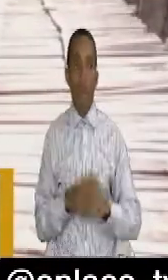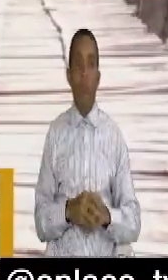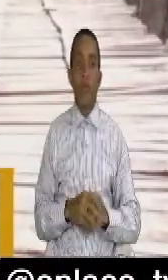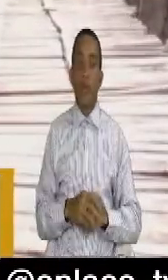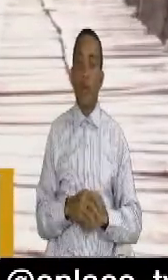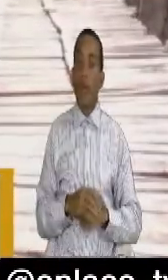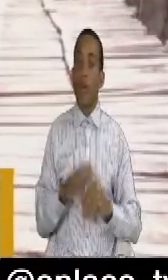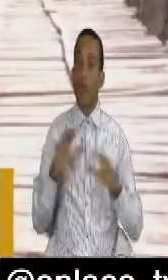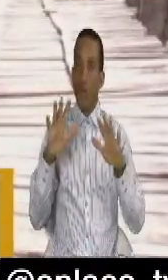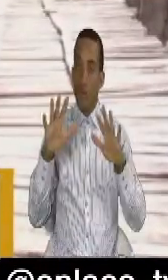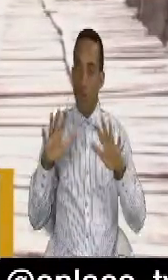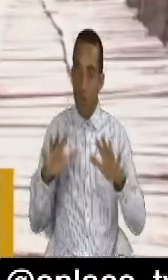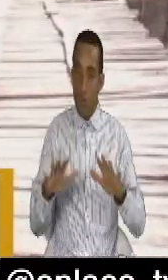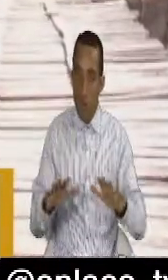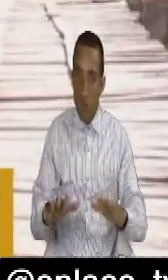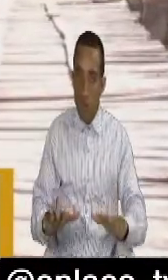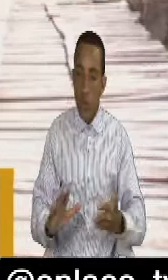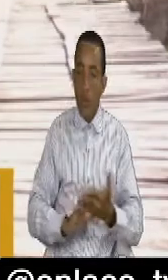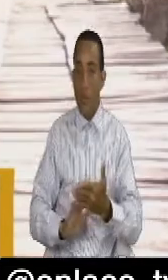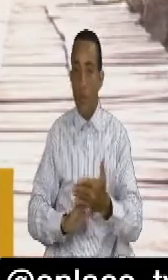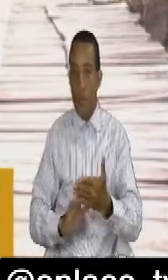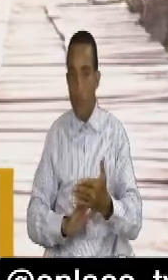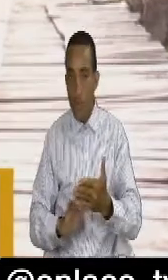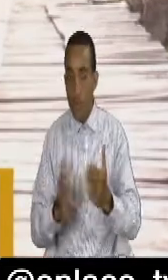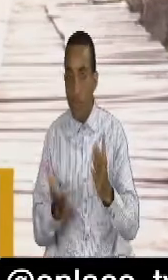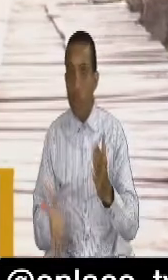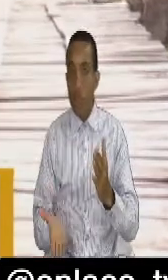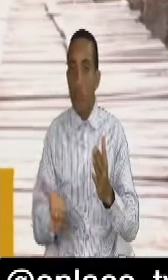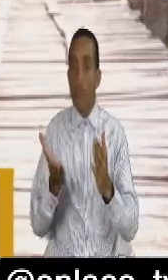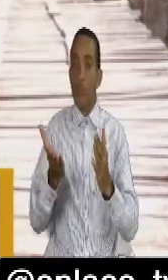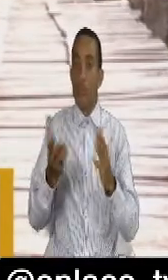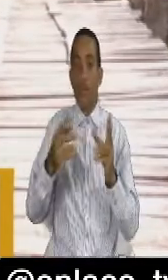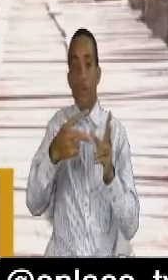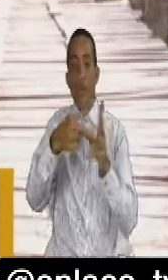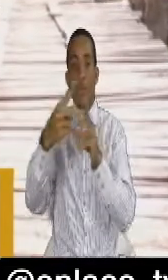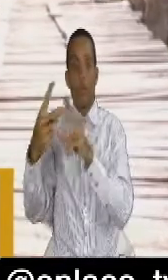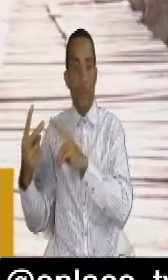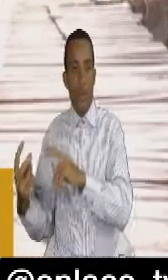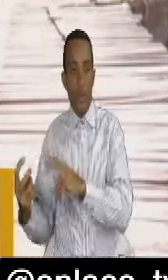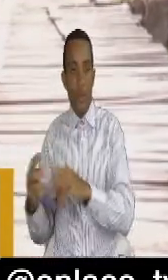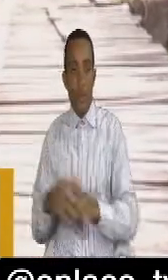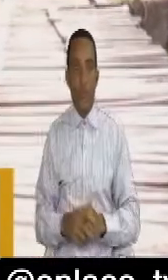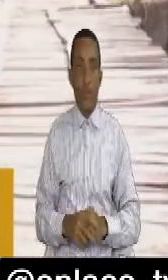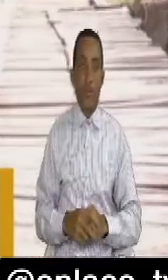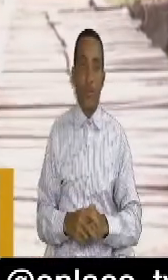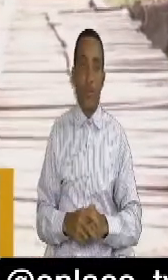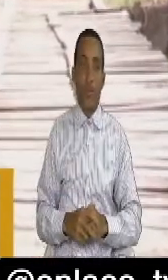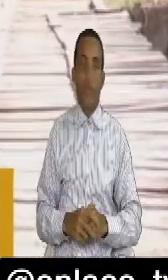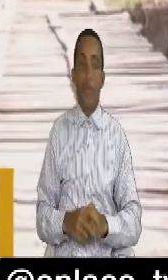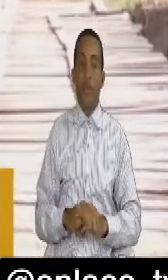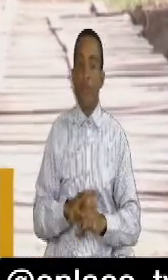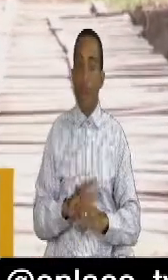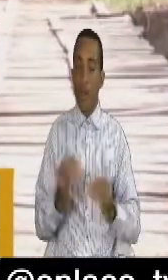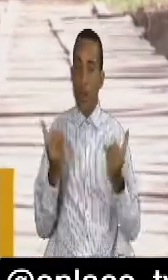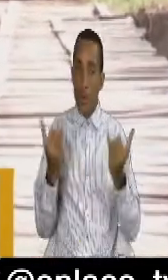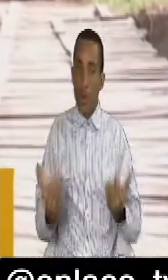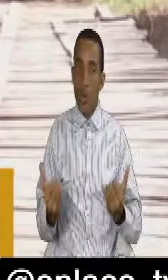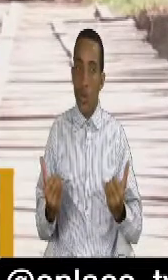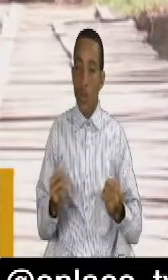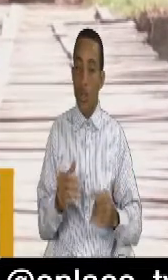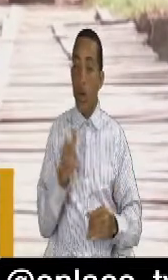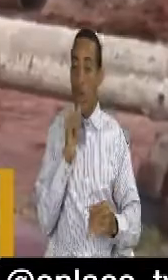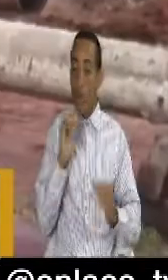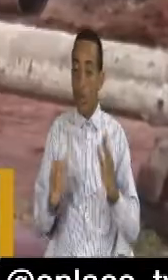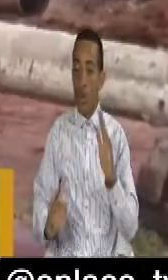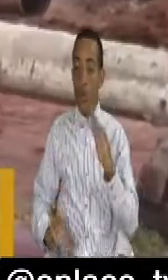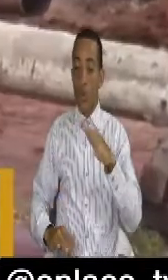bajito, se hizo una remodelación, se subió un poco más y de igual manera pues el caso ahorita, porque es que el agua se nos sube